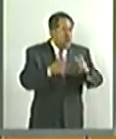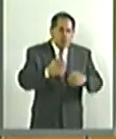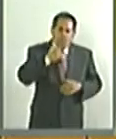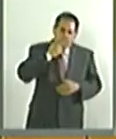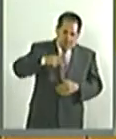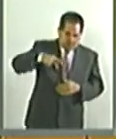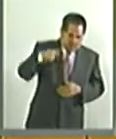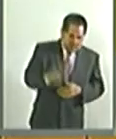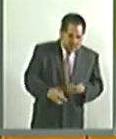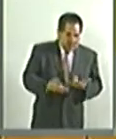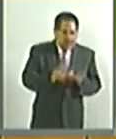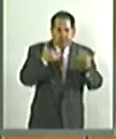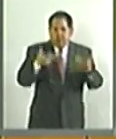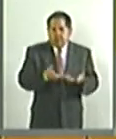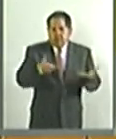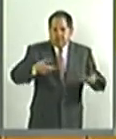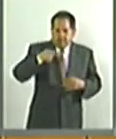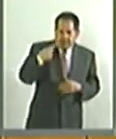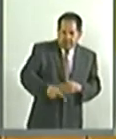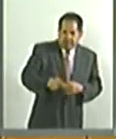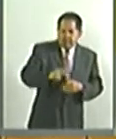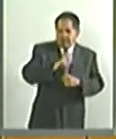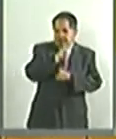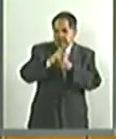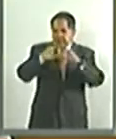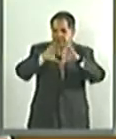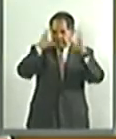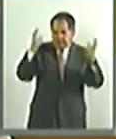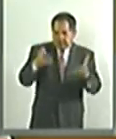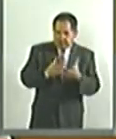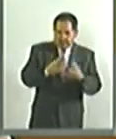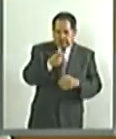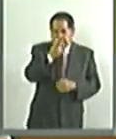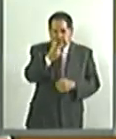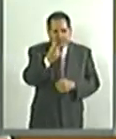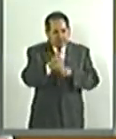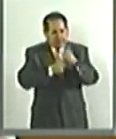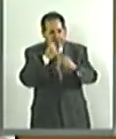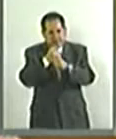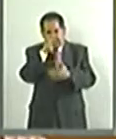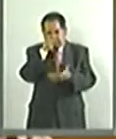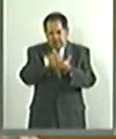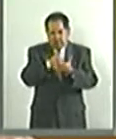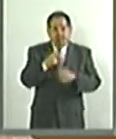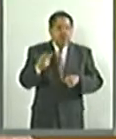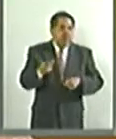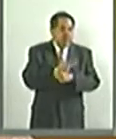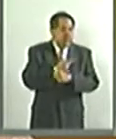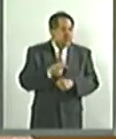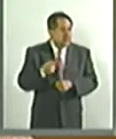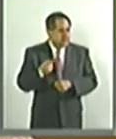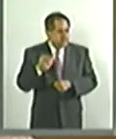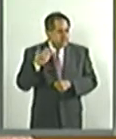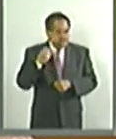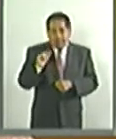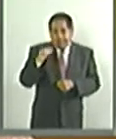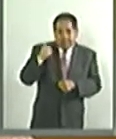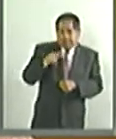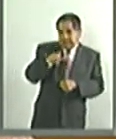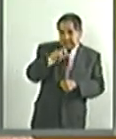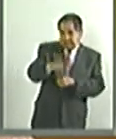patrimonio geológico de nuestro planeta. Y así fue que en el año 2000, hace apenas 17